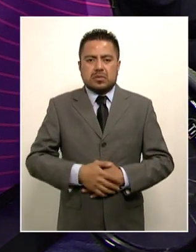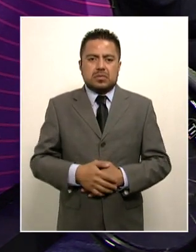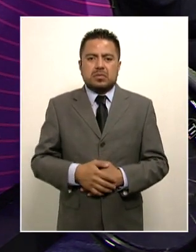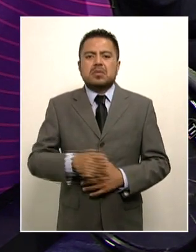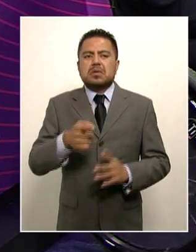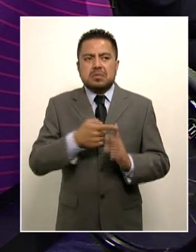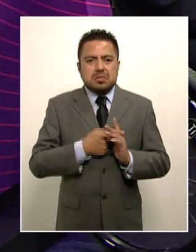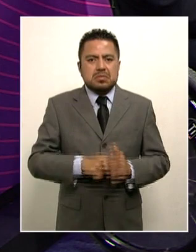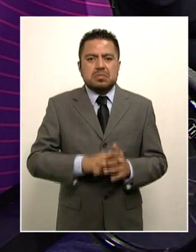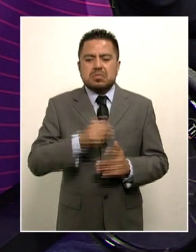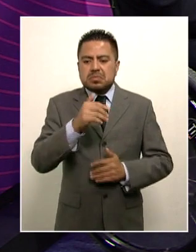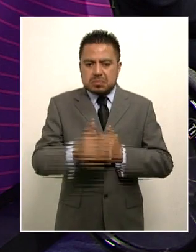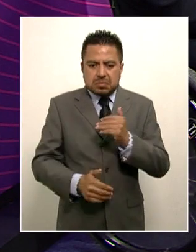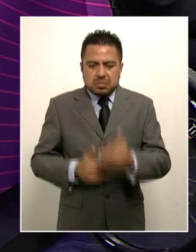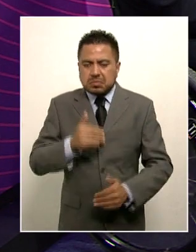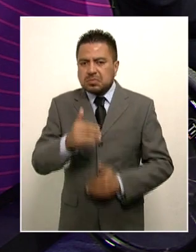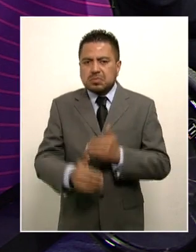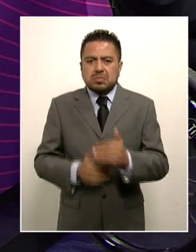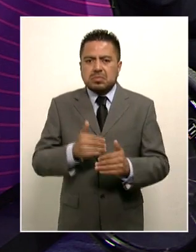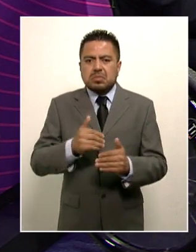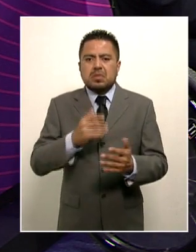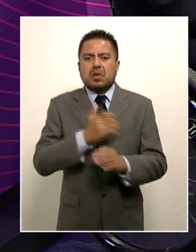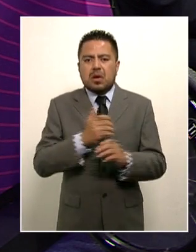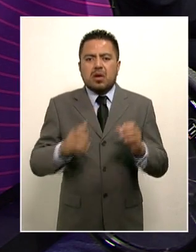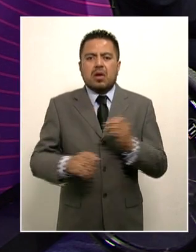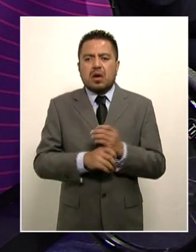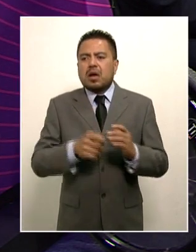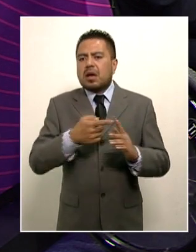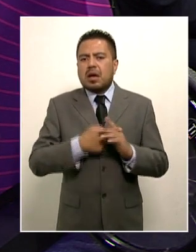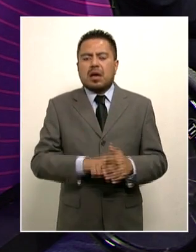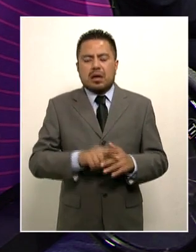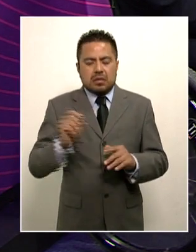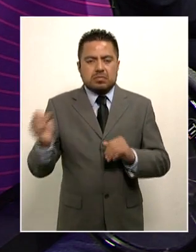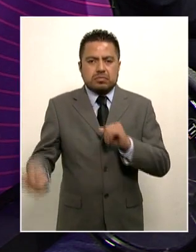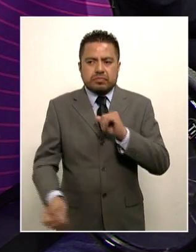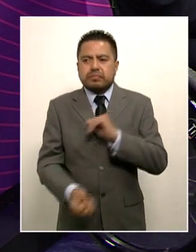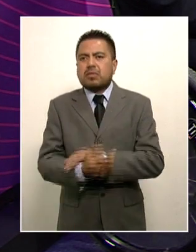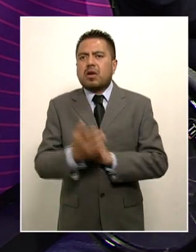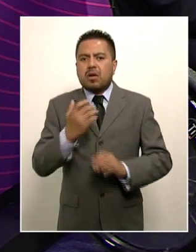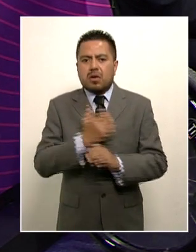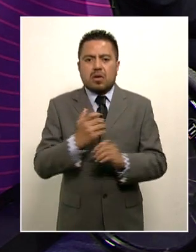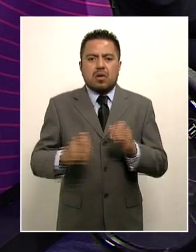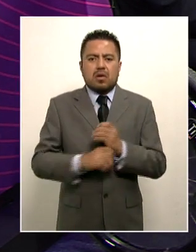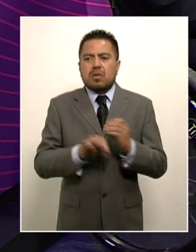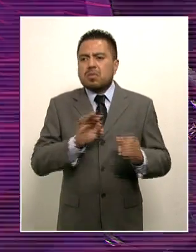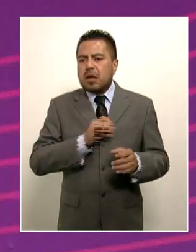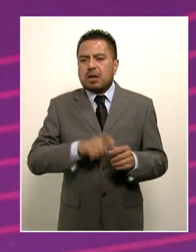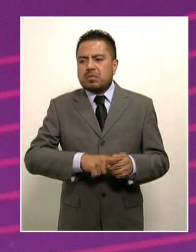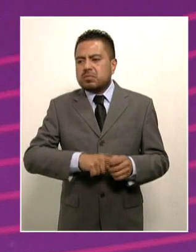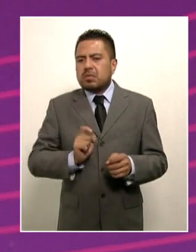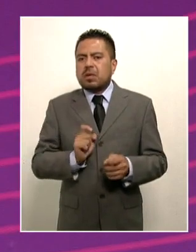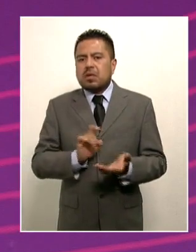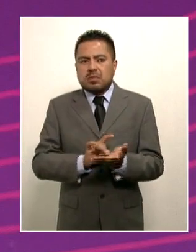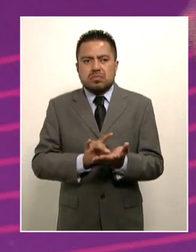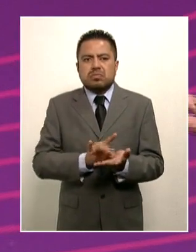se empiezan a intersectar condiciones y empezamos a darnos cuenta que puede ser excluido o muy